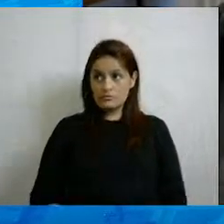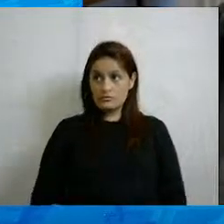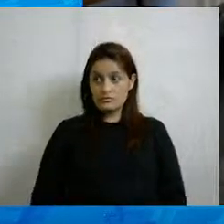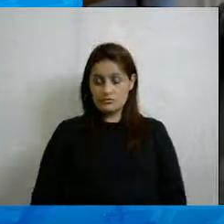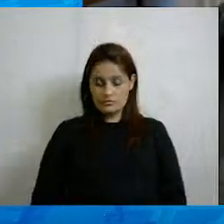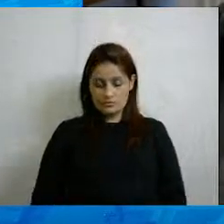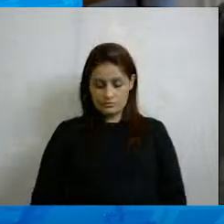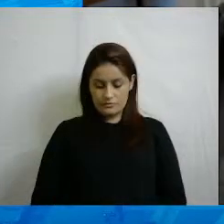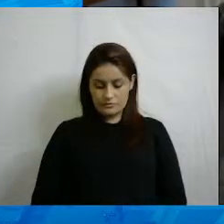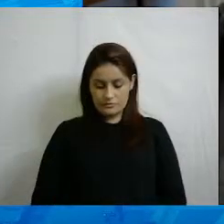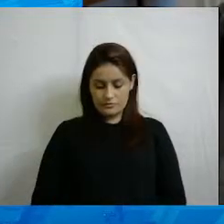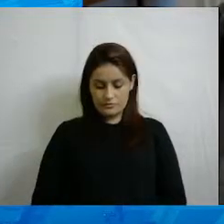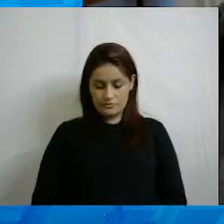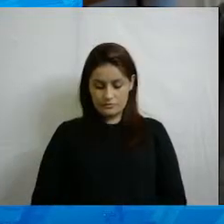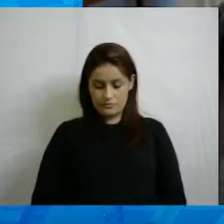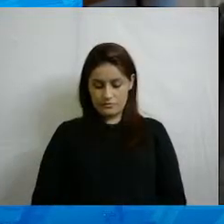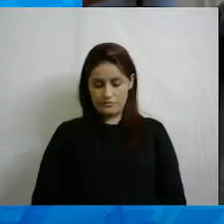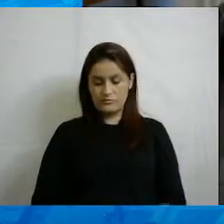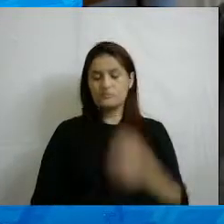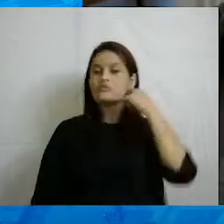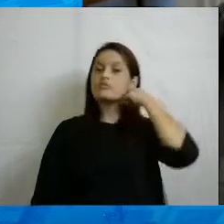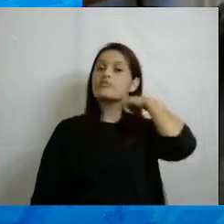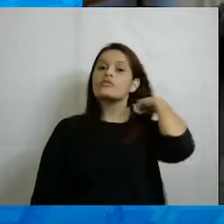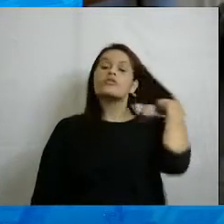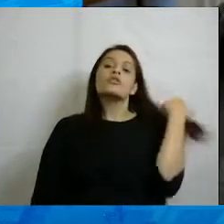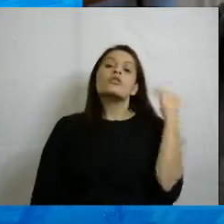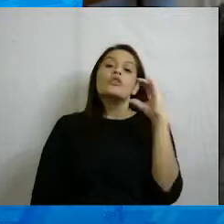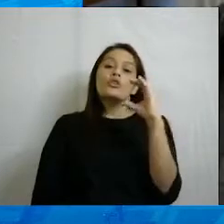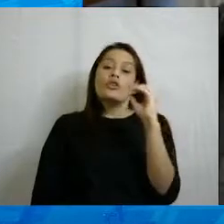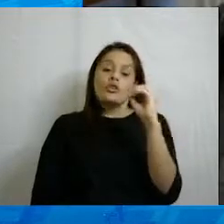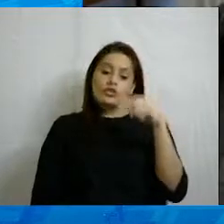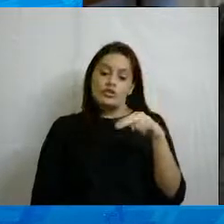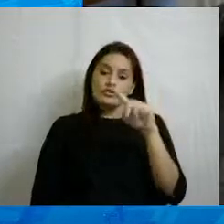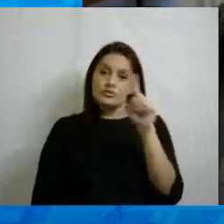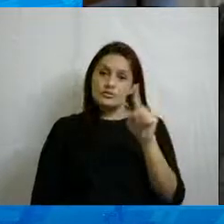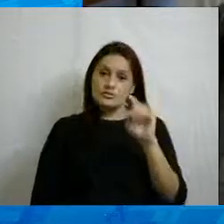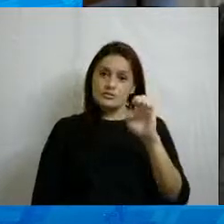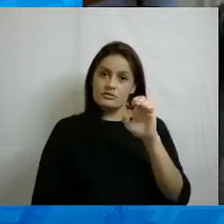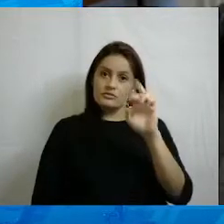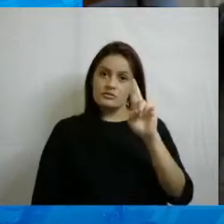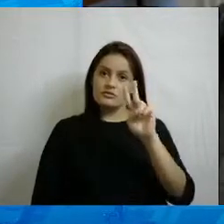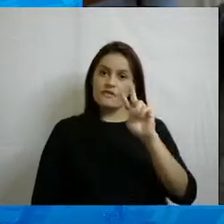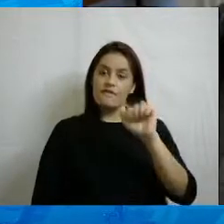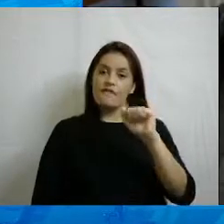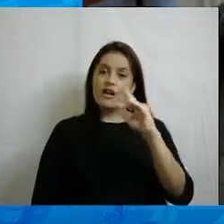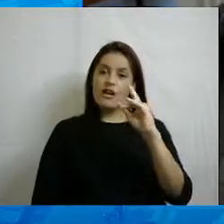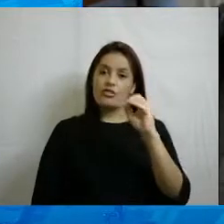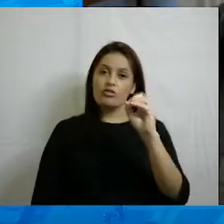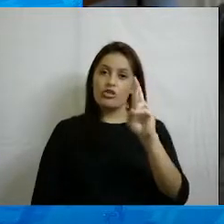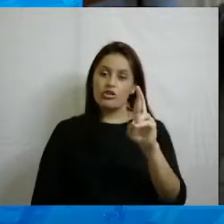al conservador de bienes raíces de acá de nuestra comuna, ya para poder regularizar. Ahora,